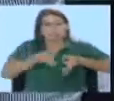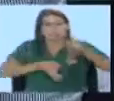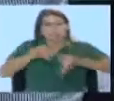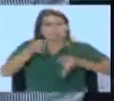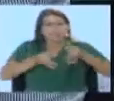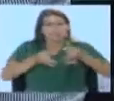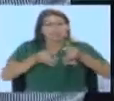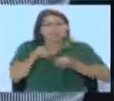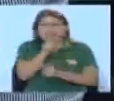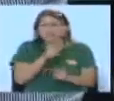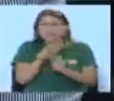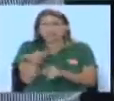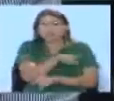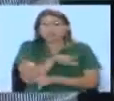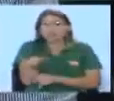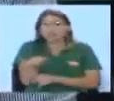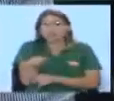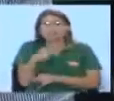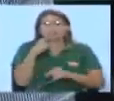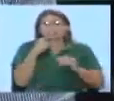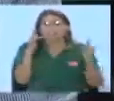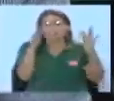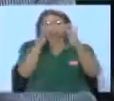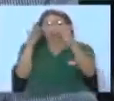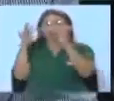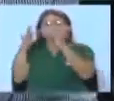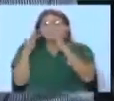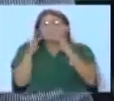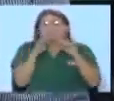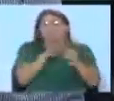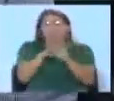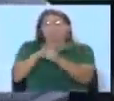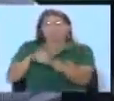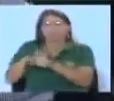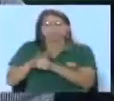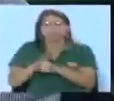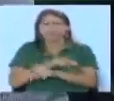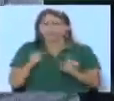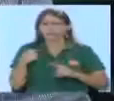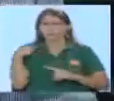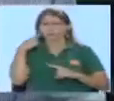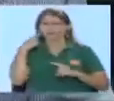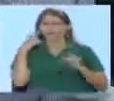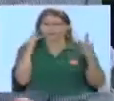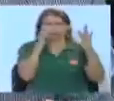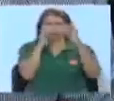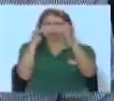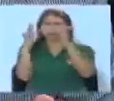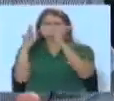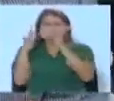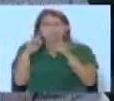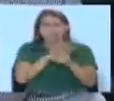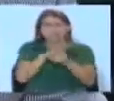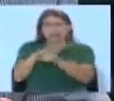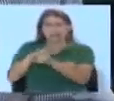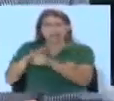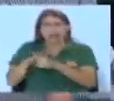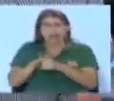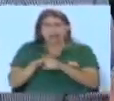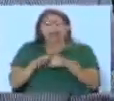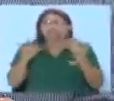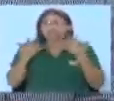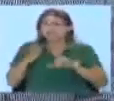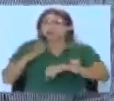redes estaban saturadas. Lo que a mí no me calza es cómo, teniendo una red saturada, una aprobación tarifaria para